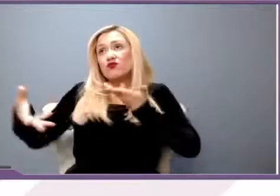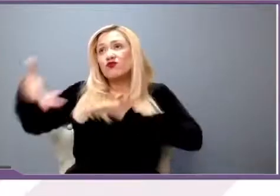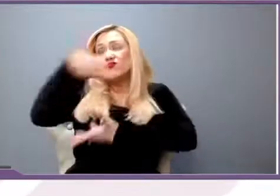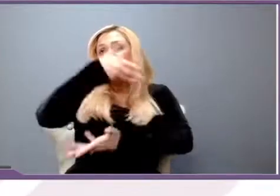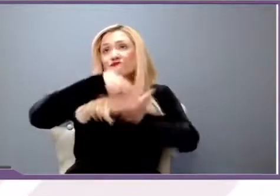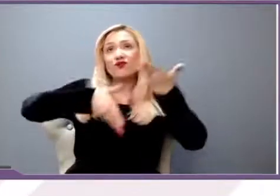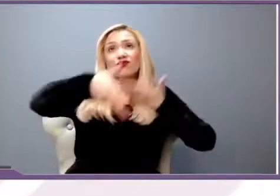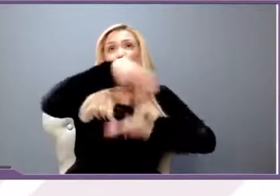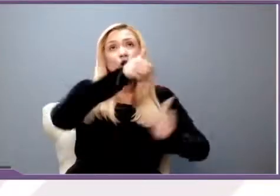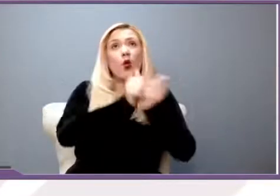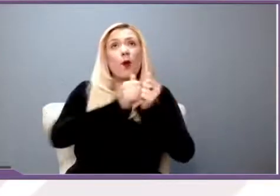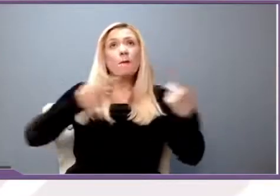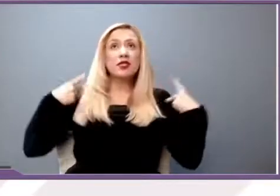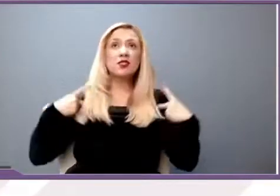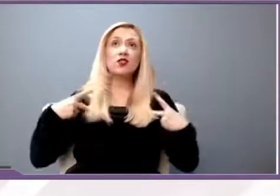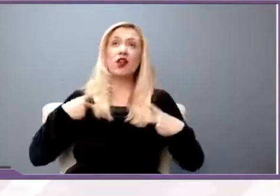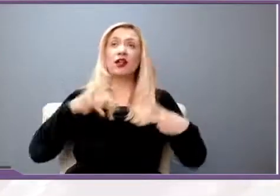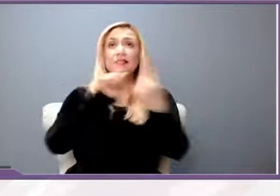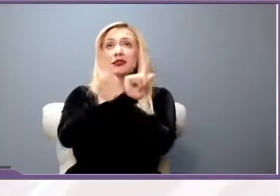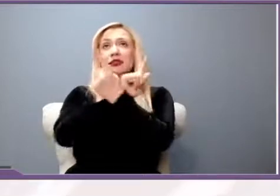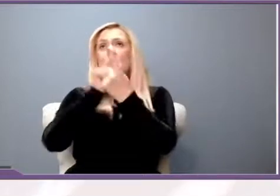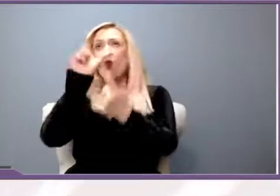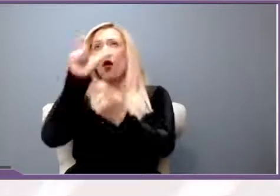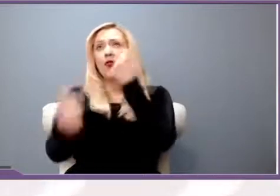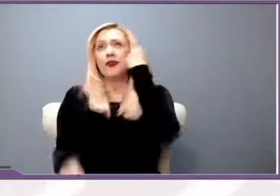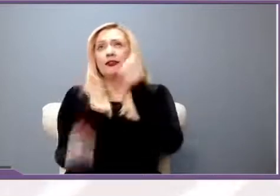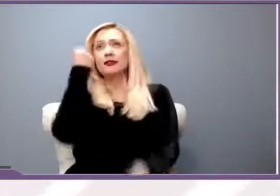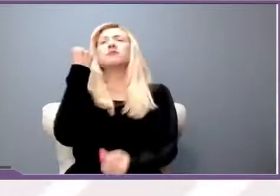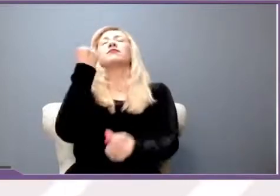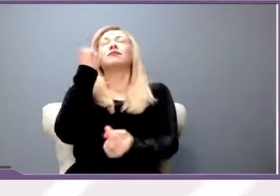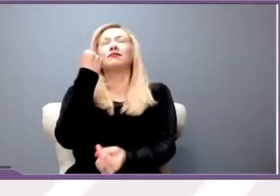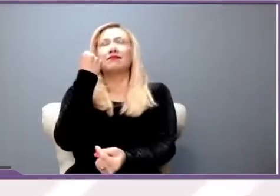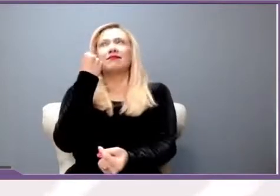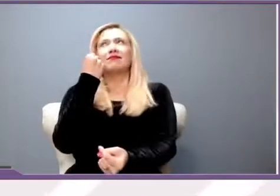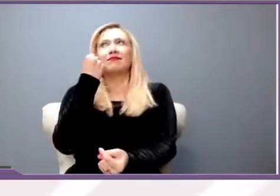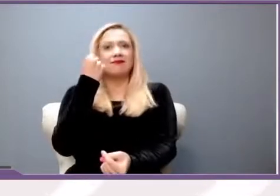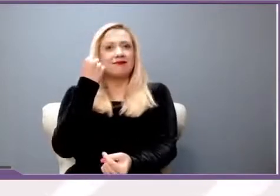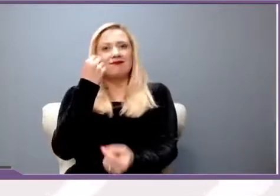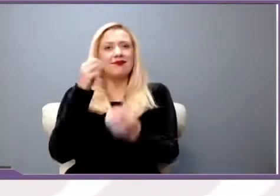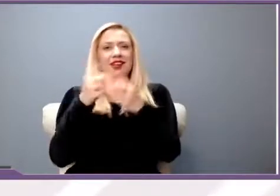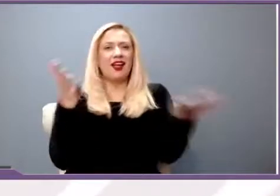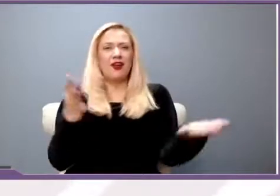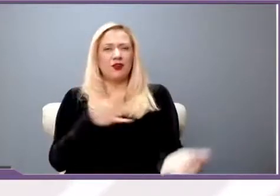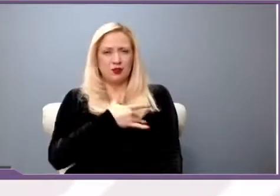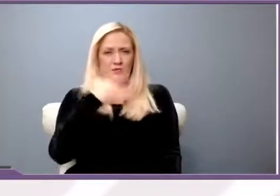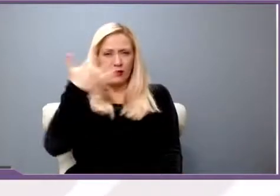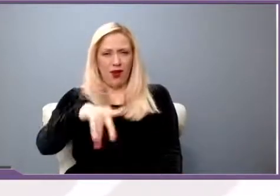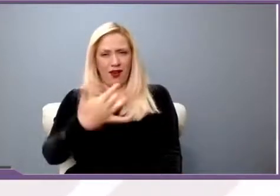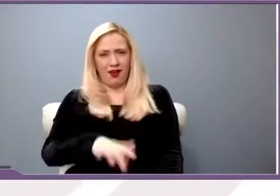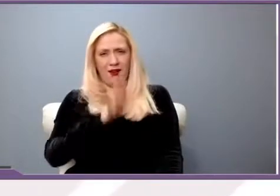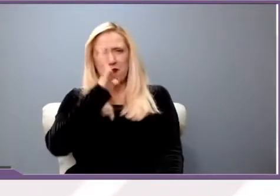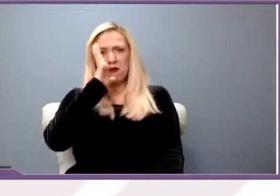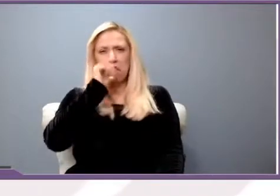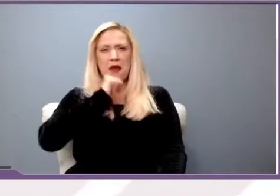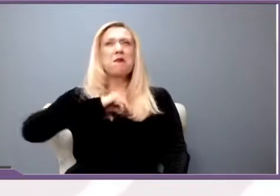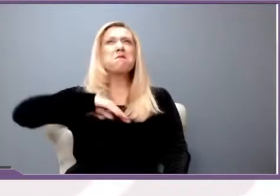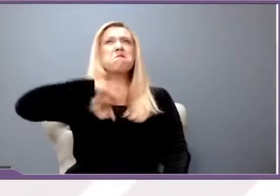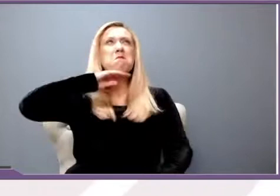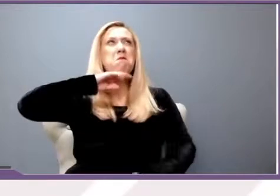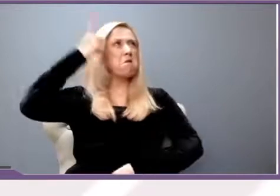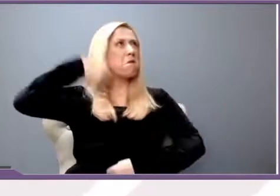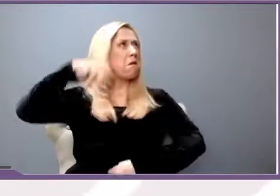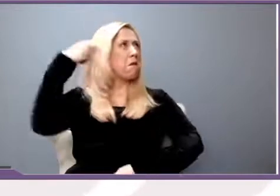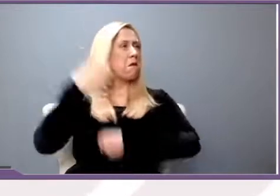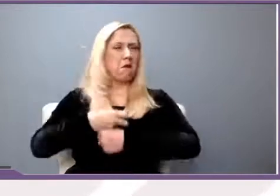con otras personas que, bueno, justamente dicen, ¿no? Que hacemos una apología de la obesidad o que estamos diciendo que todo el mundo sea